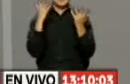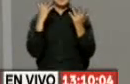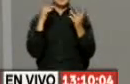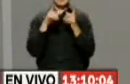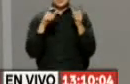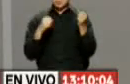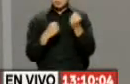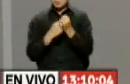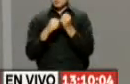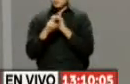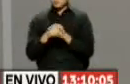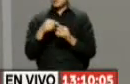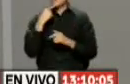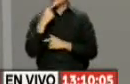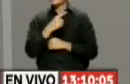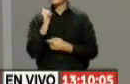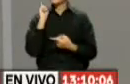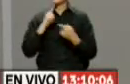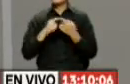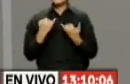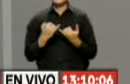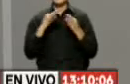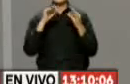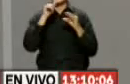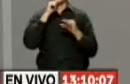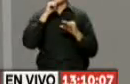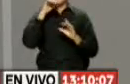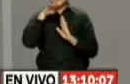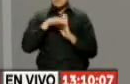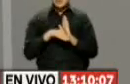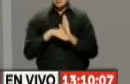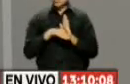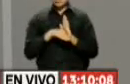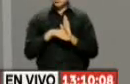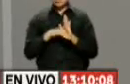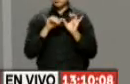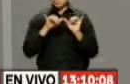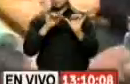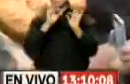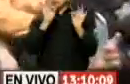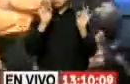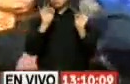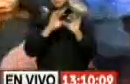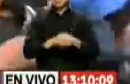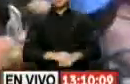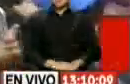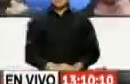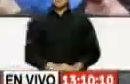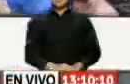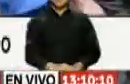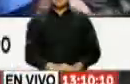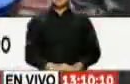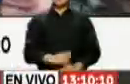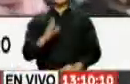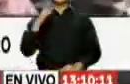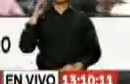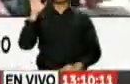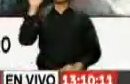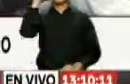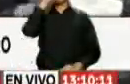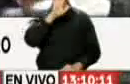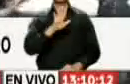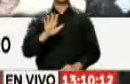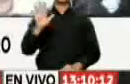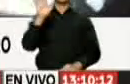de Azuay asegura que no disminuirá la calidad del agua en el sur del país. del Consejo de Participación. Llegaron desde varios